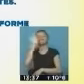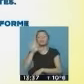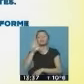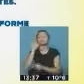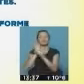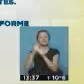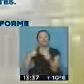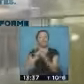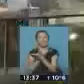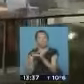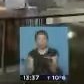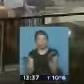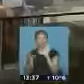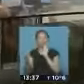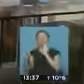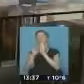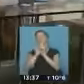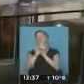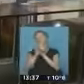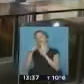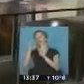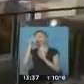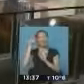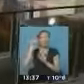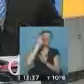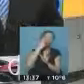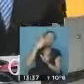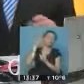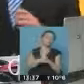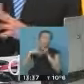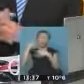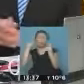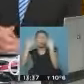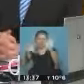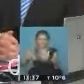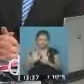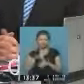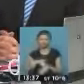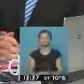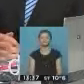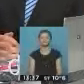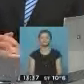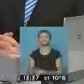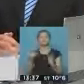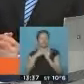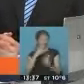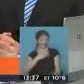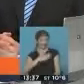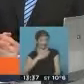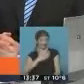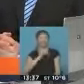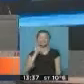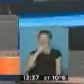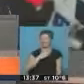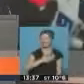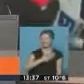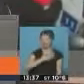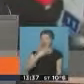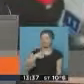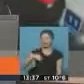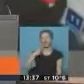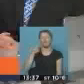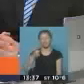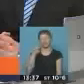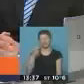pública conforme al decreto bueno 894 barra no sé cu pero que se quede tranquilo que se quede tranquilo Juan que va a tener su